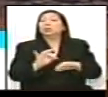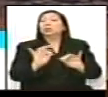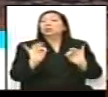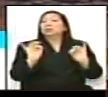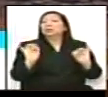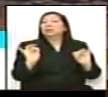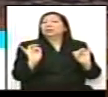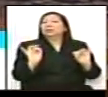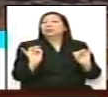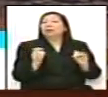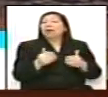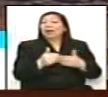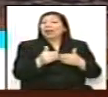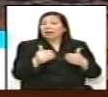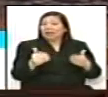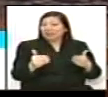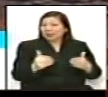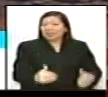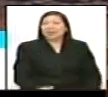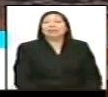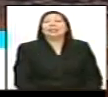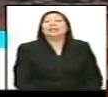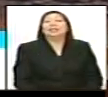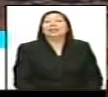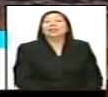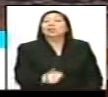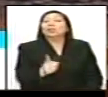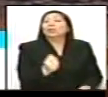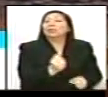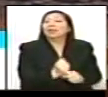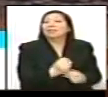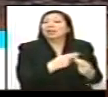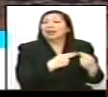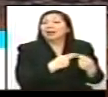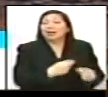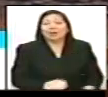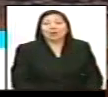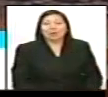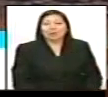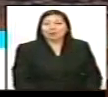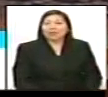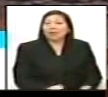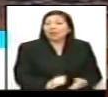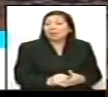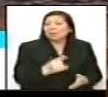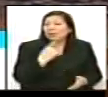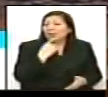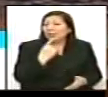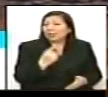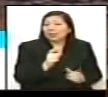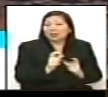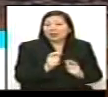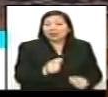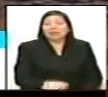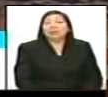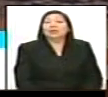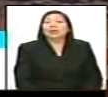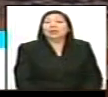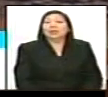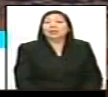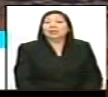para delitos anteriores, sobre todo delitos de función, ¿no? Delitos que han cometido, como dijo Alberto,